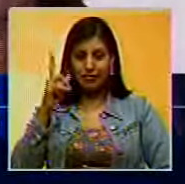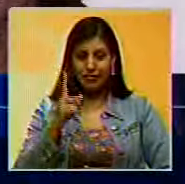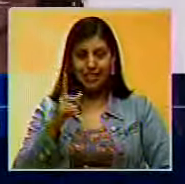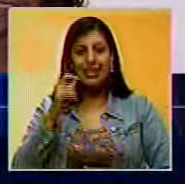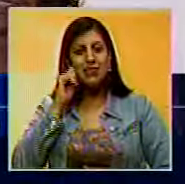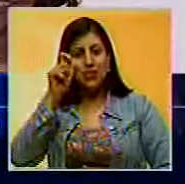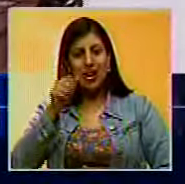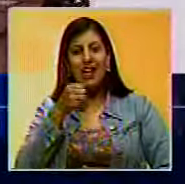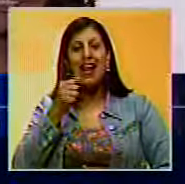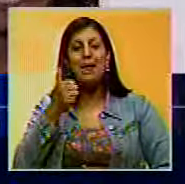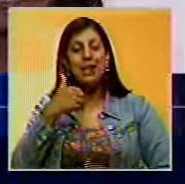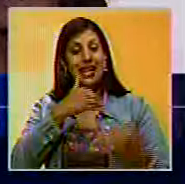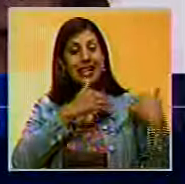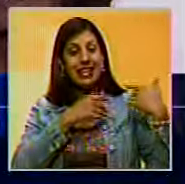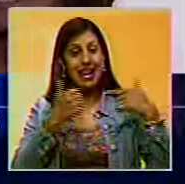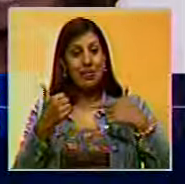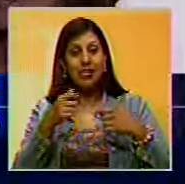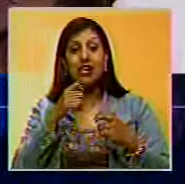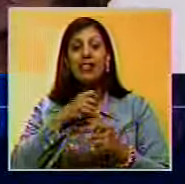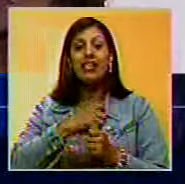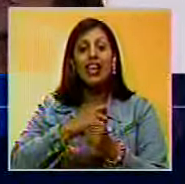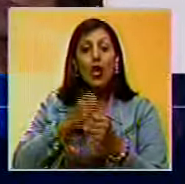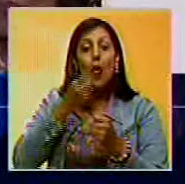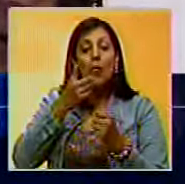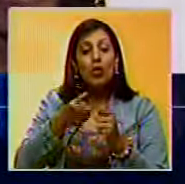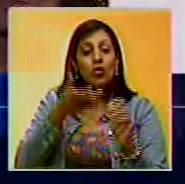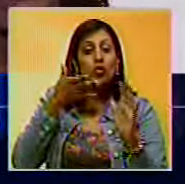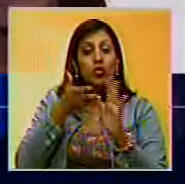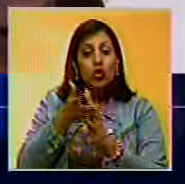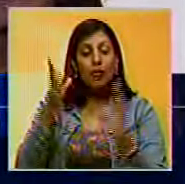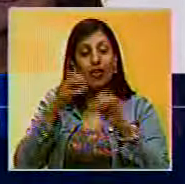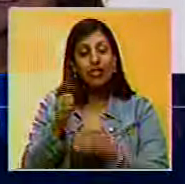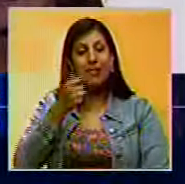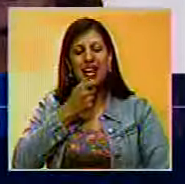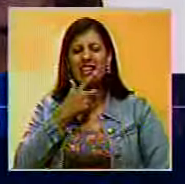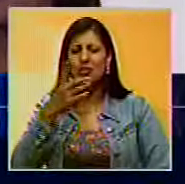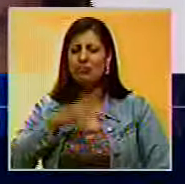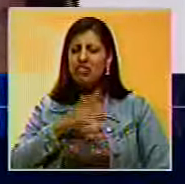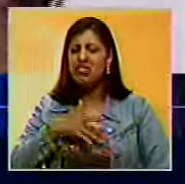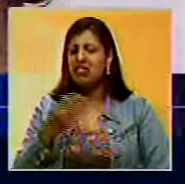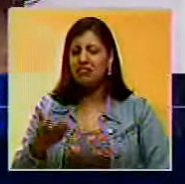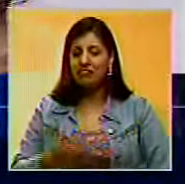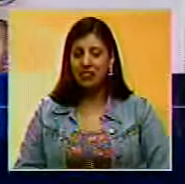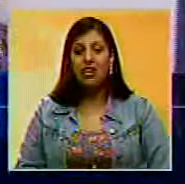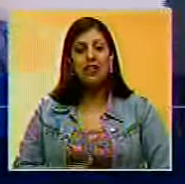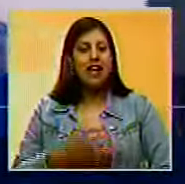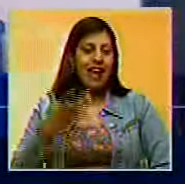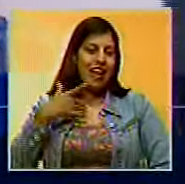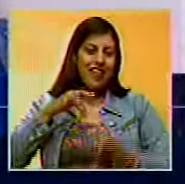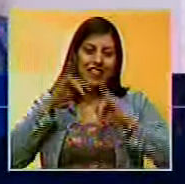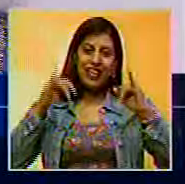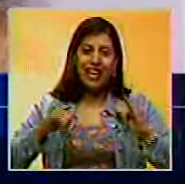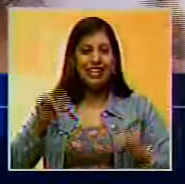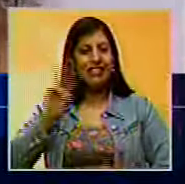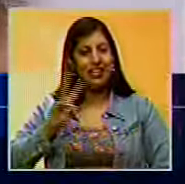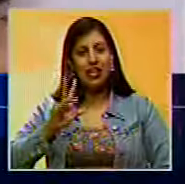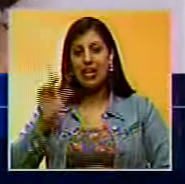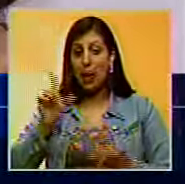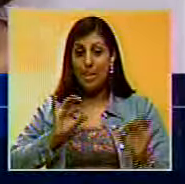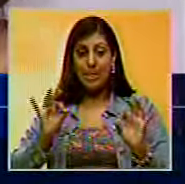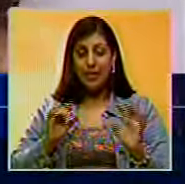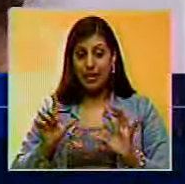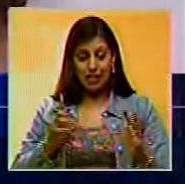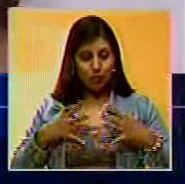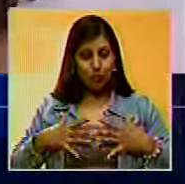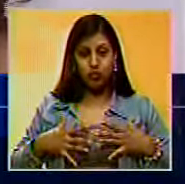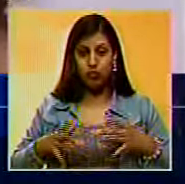de Scarlett Linares, una de las encargadas de ponerle el folclore a la noche más linda del año. ¿Cómo te sientes, Scarlett? Ay, pues súper feliz, Venezuela, ya